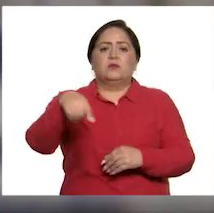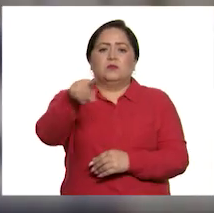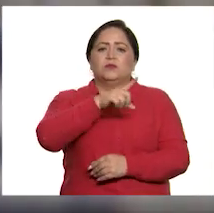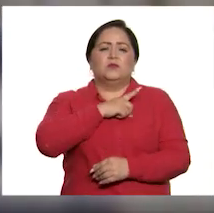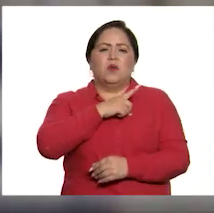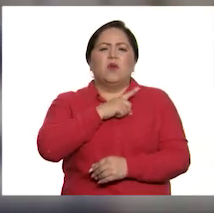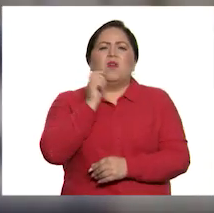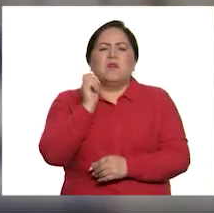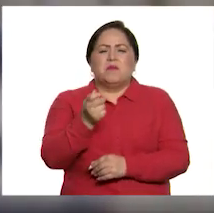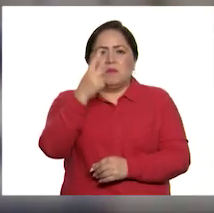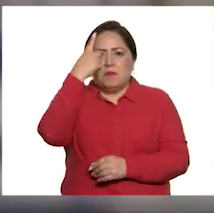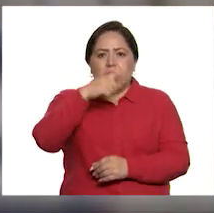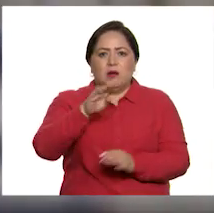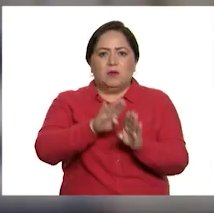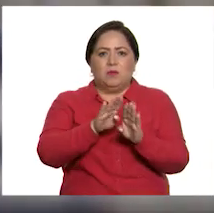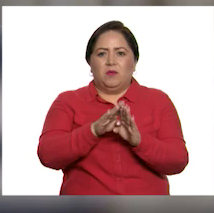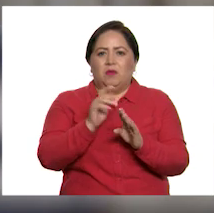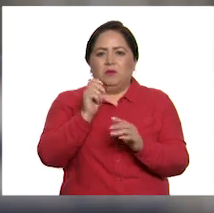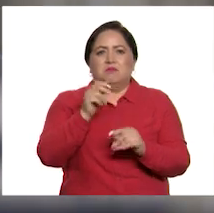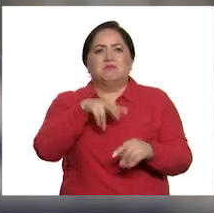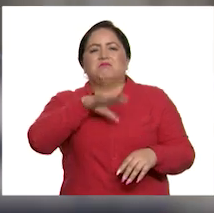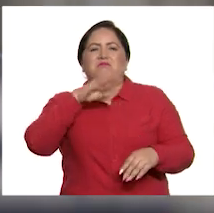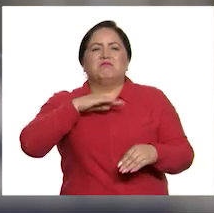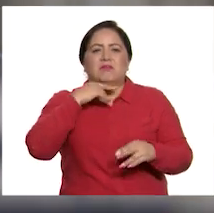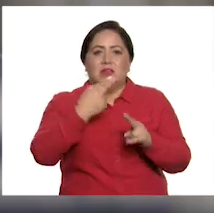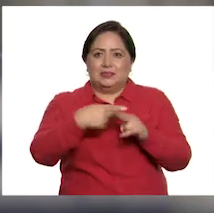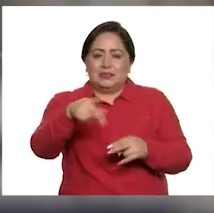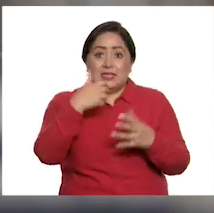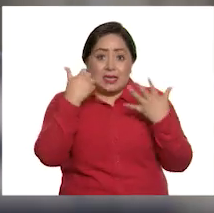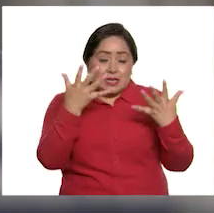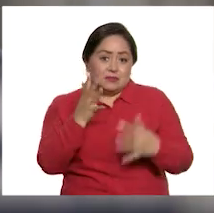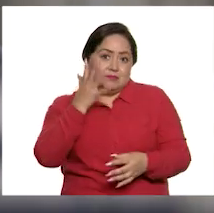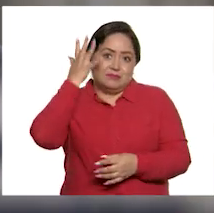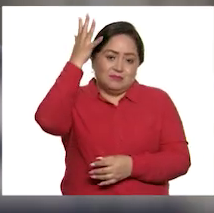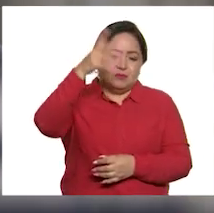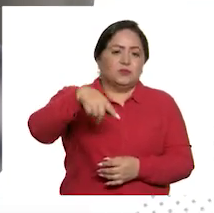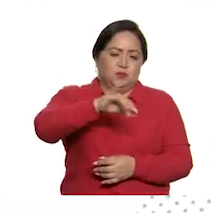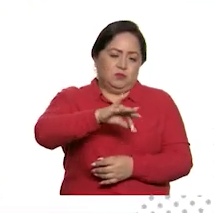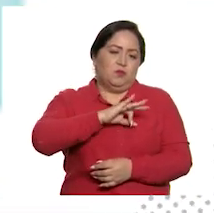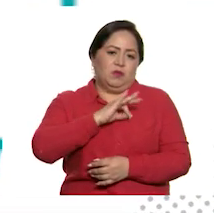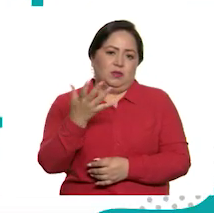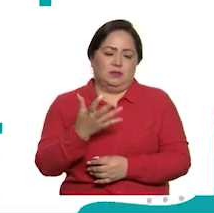límites solamente se crearon para marcar la distancia hasta donde tú quieres llegar.